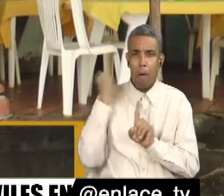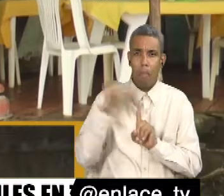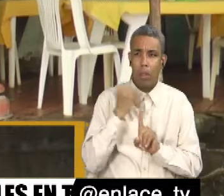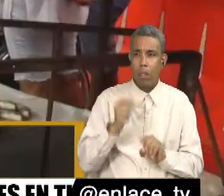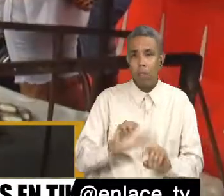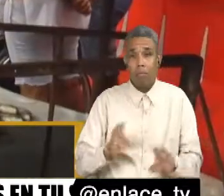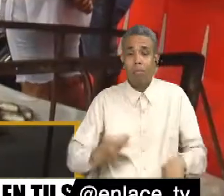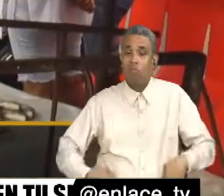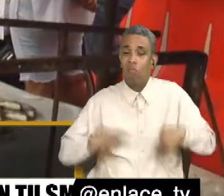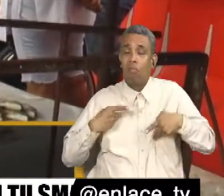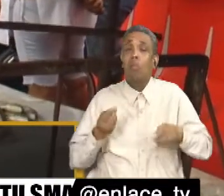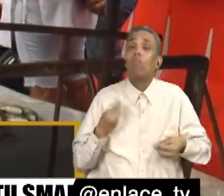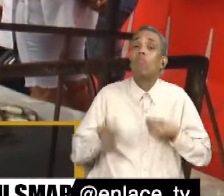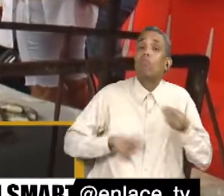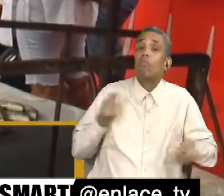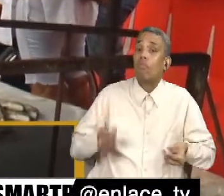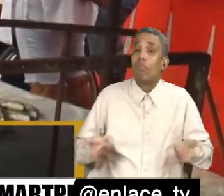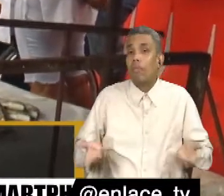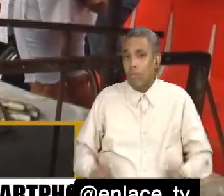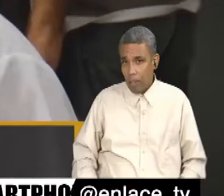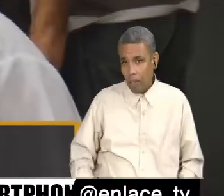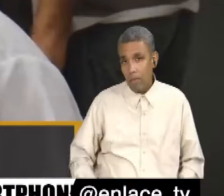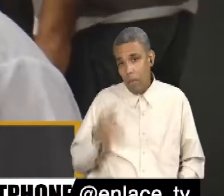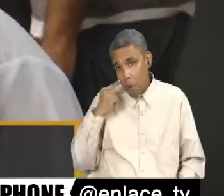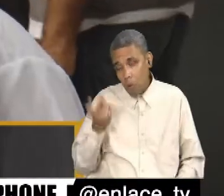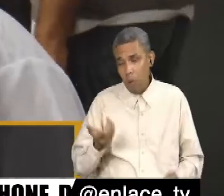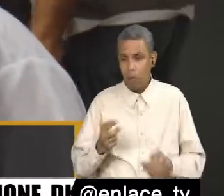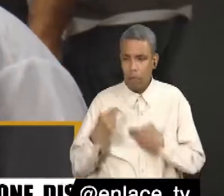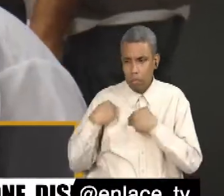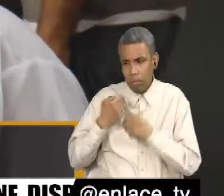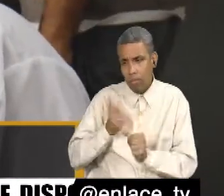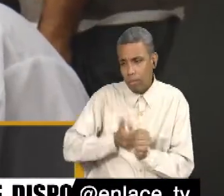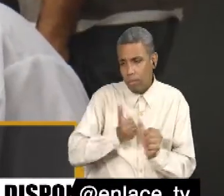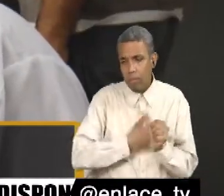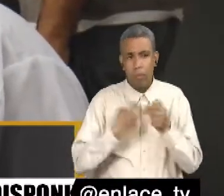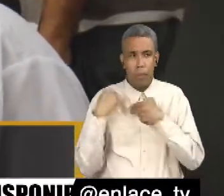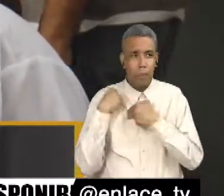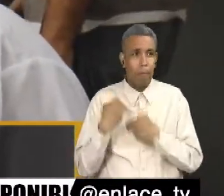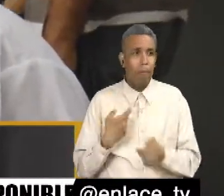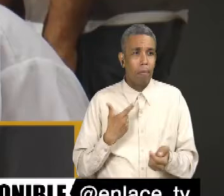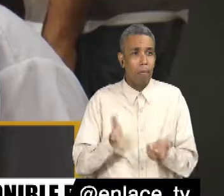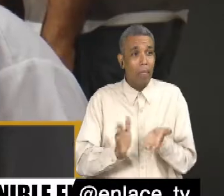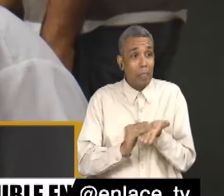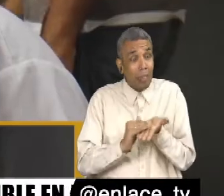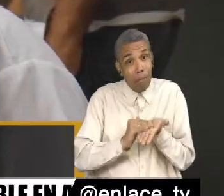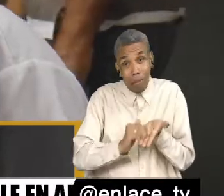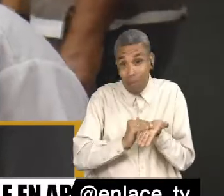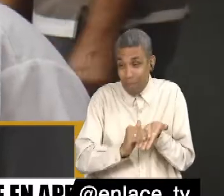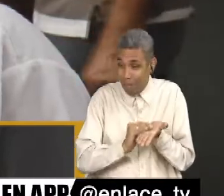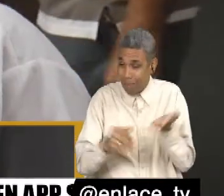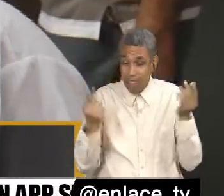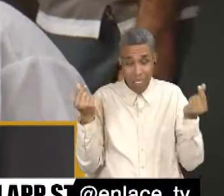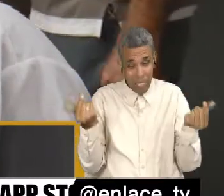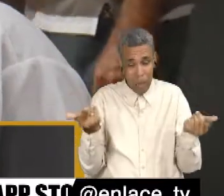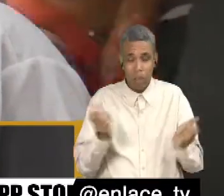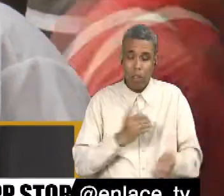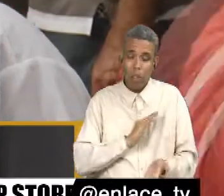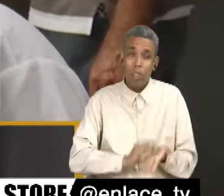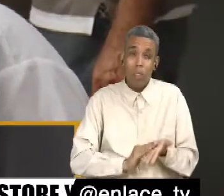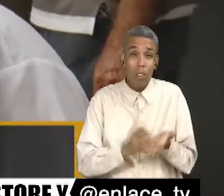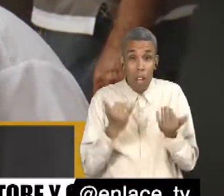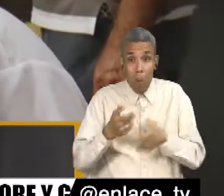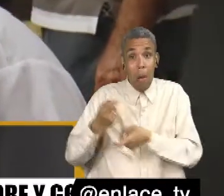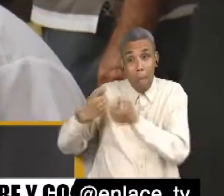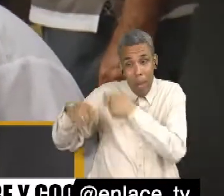la vida, pero siempre y cuando no afecte a los demás. Necesitamos que nos solucionen esto, porque es que las ventas están